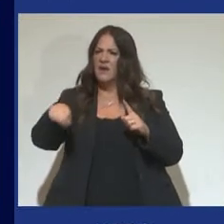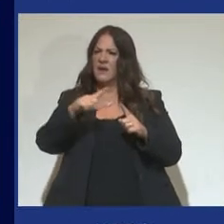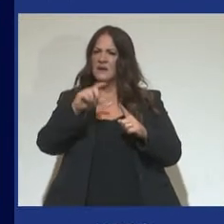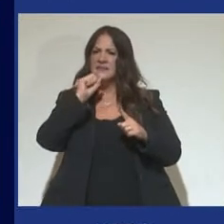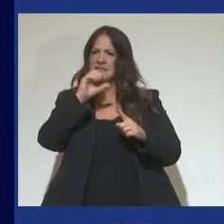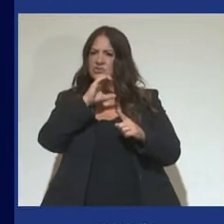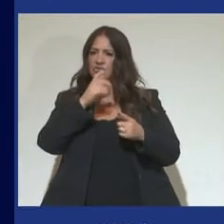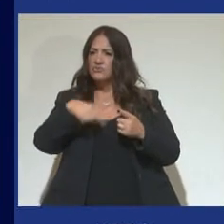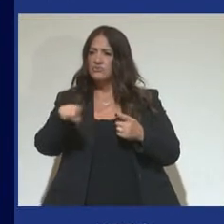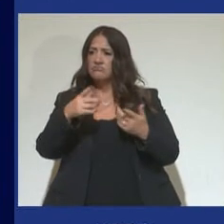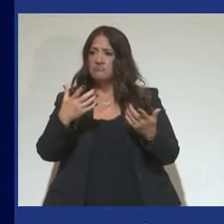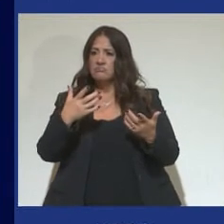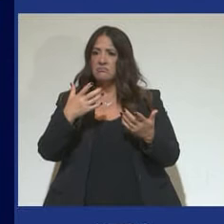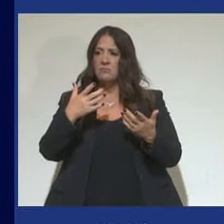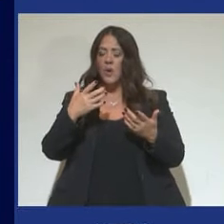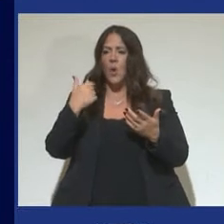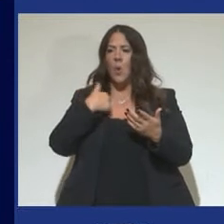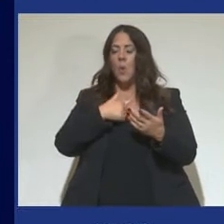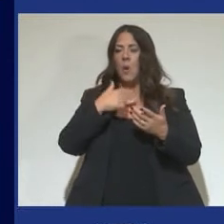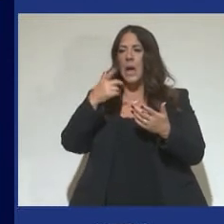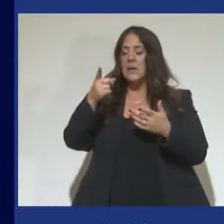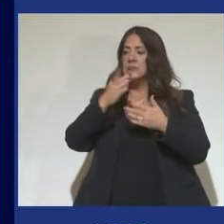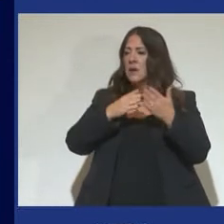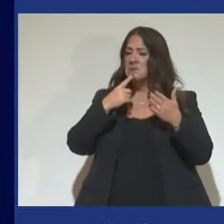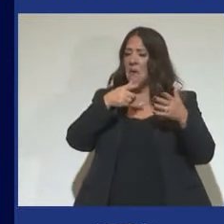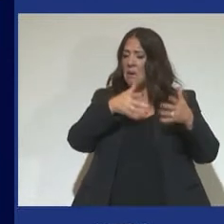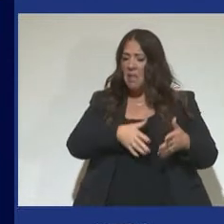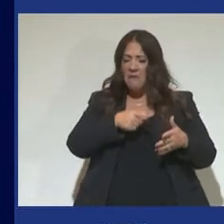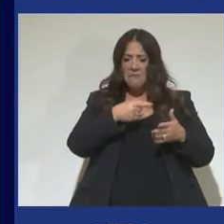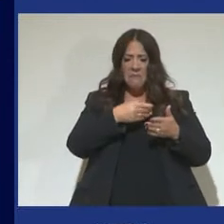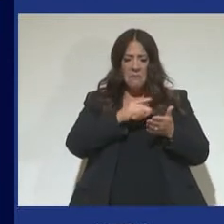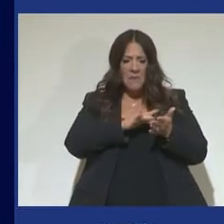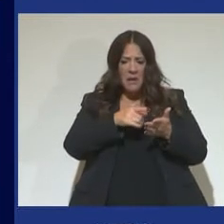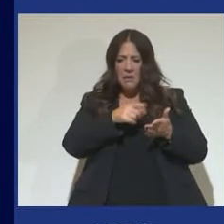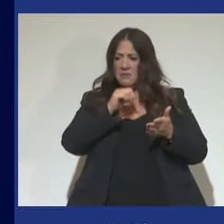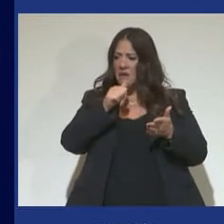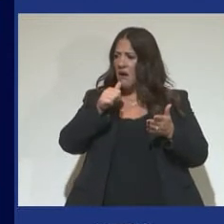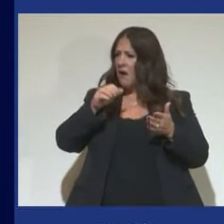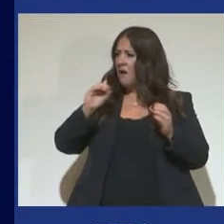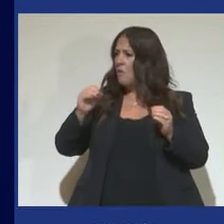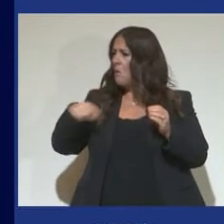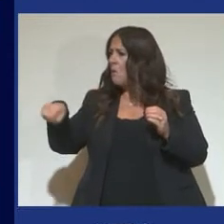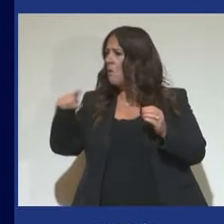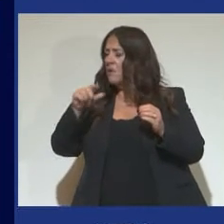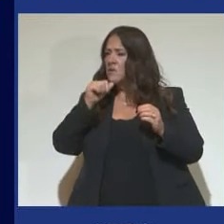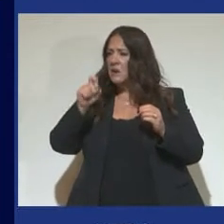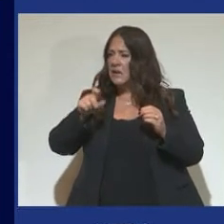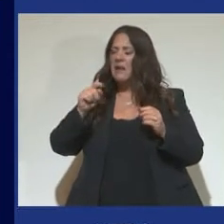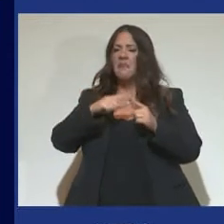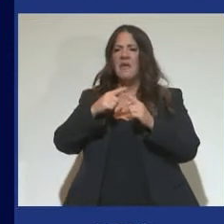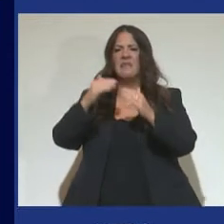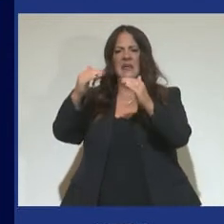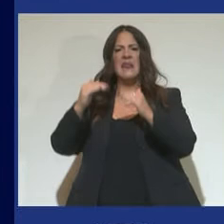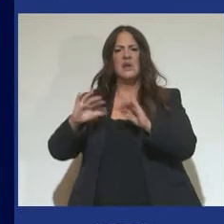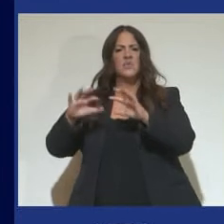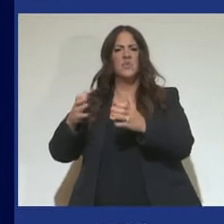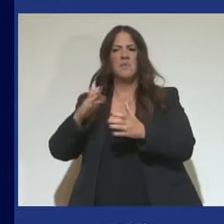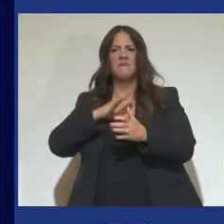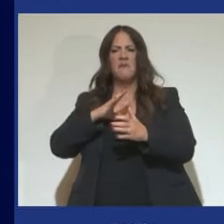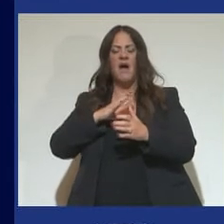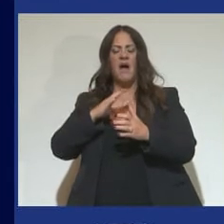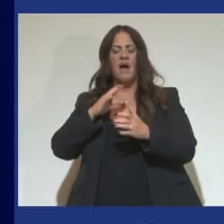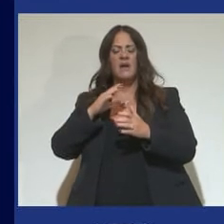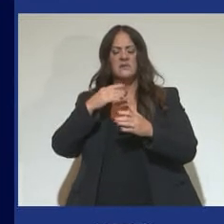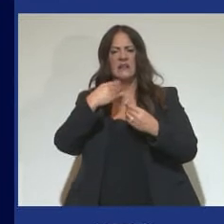que dice bueno y yo pues por definición queremos permitir que haya esa flexibilidad de sentido común e ir tras los